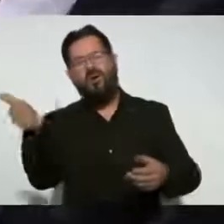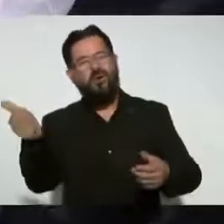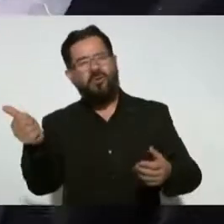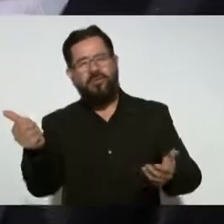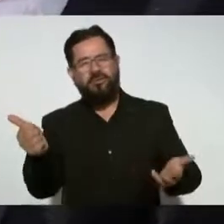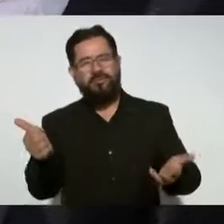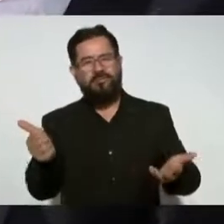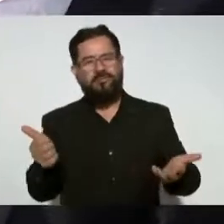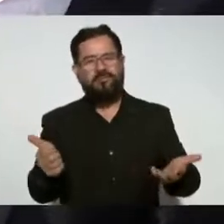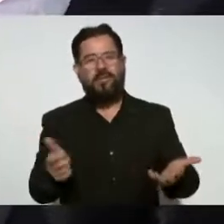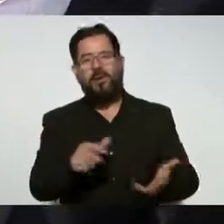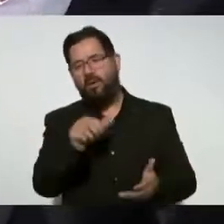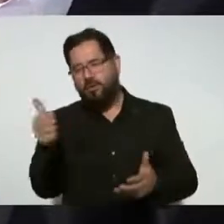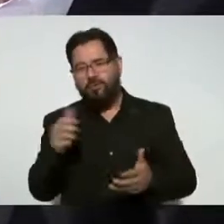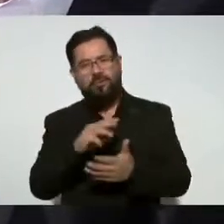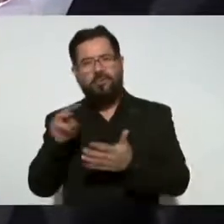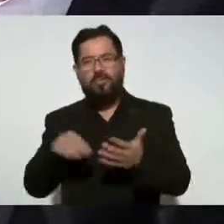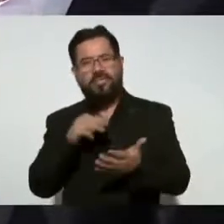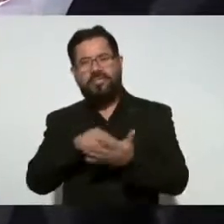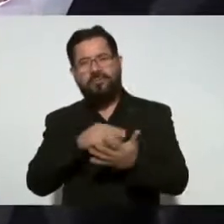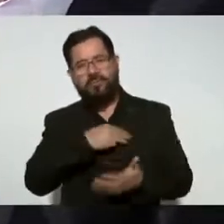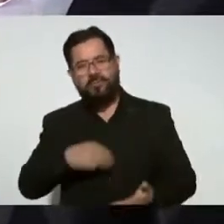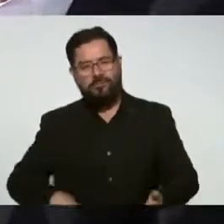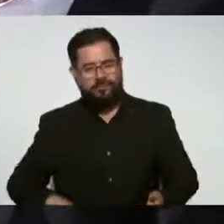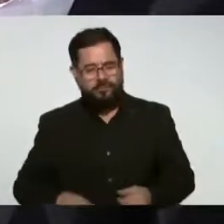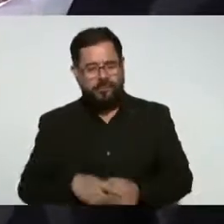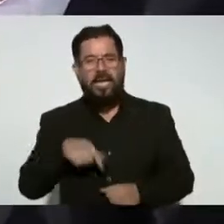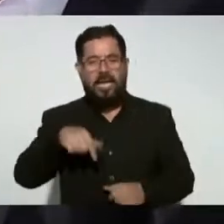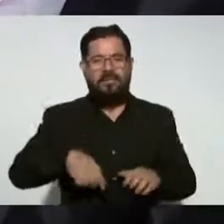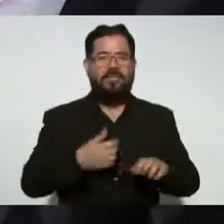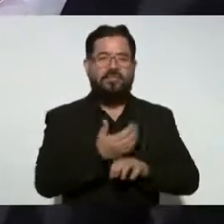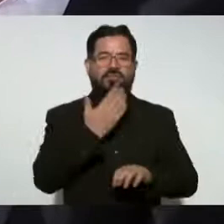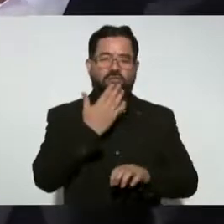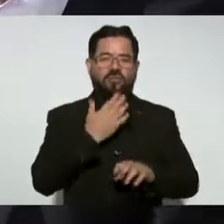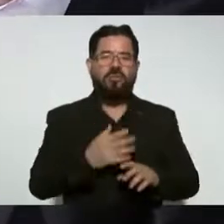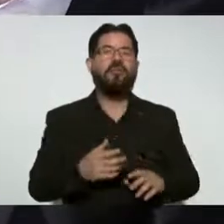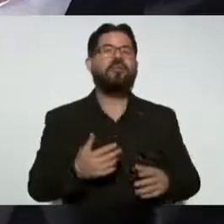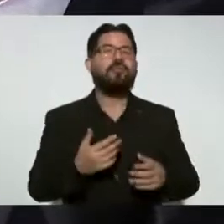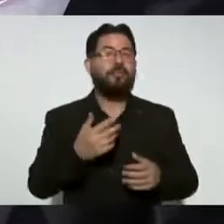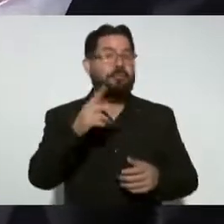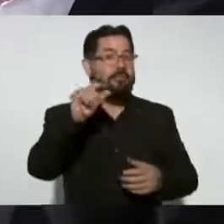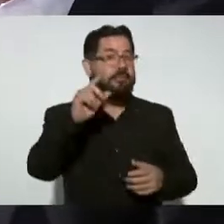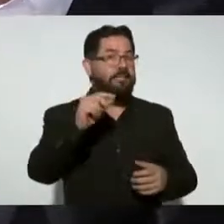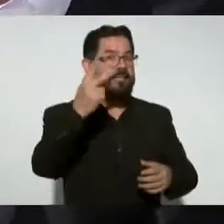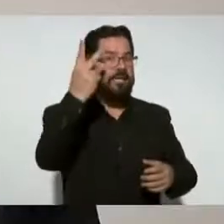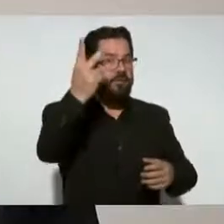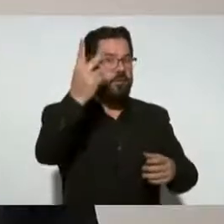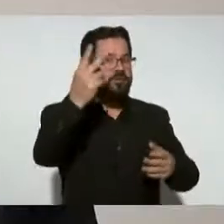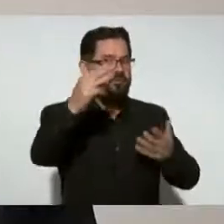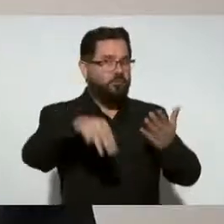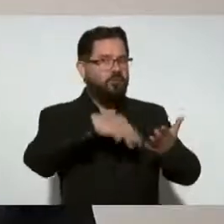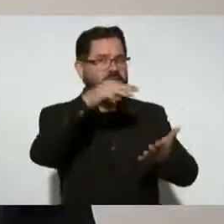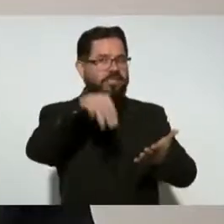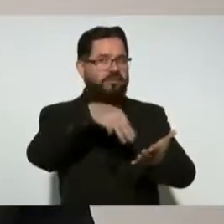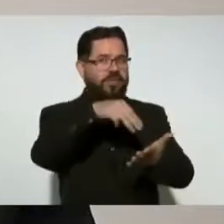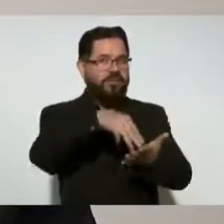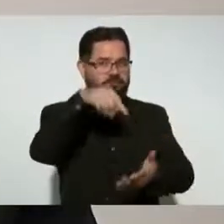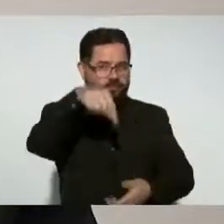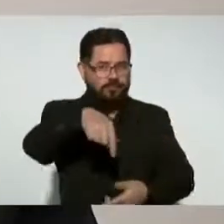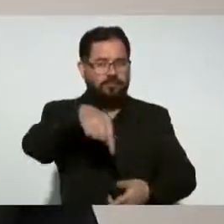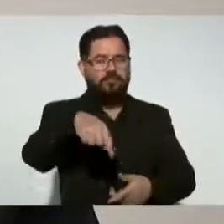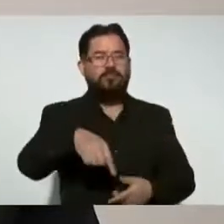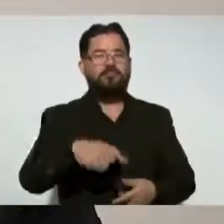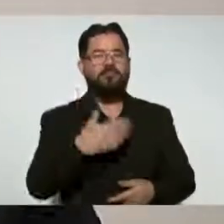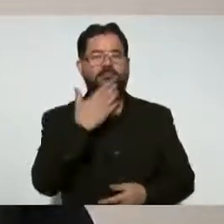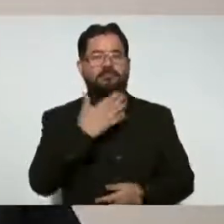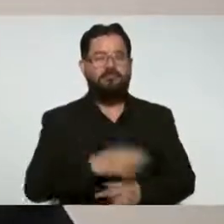los municipios de Sonora, a los 72 municipios de Sonora.